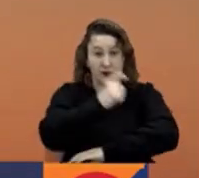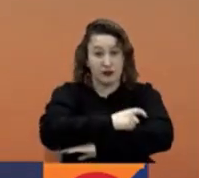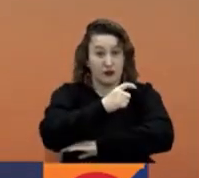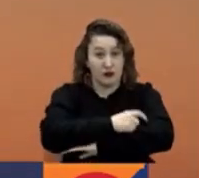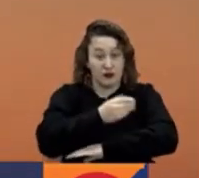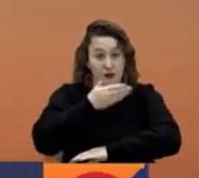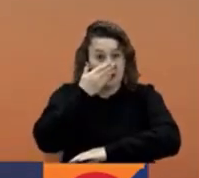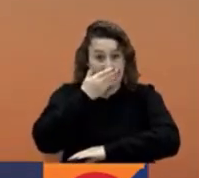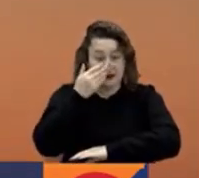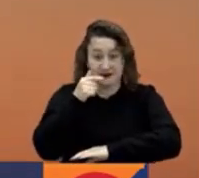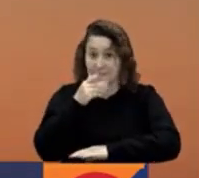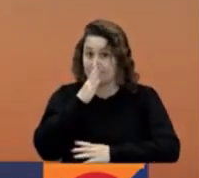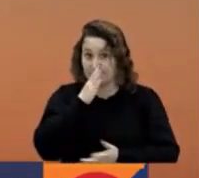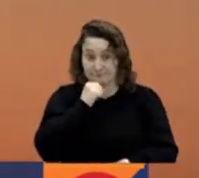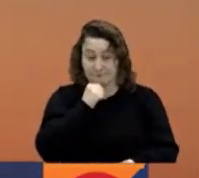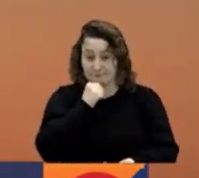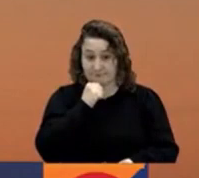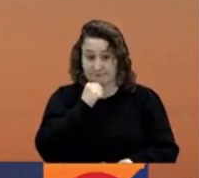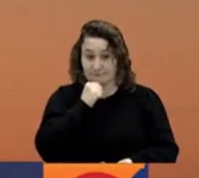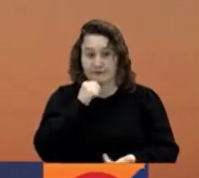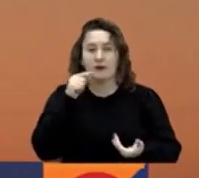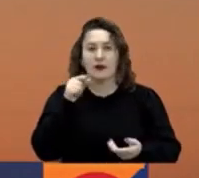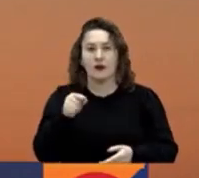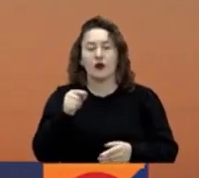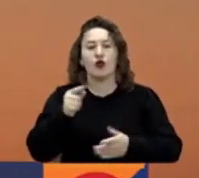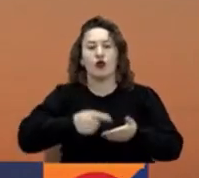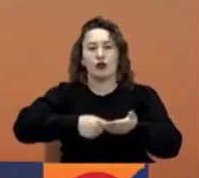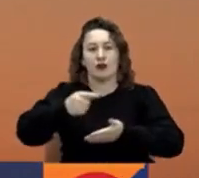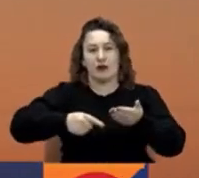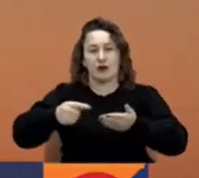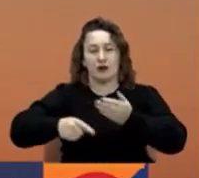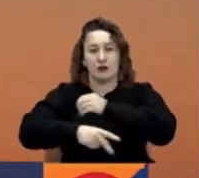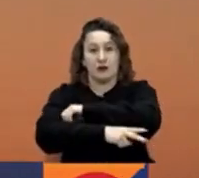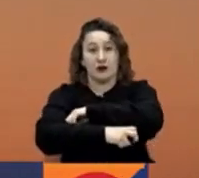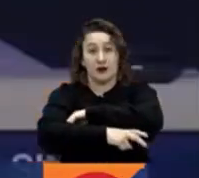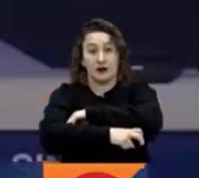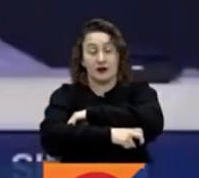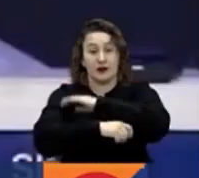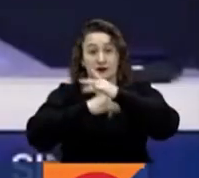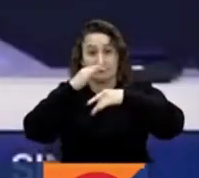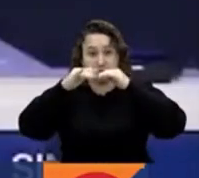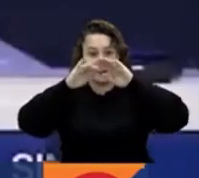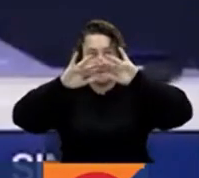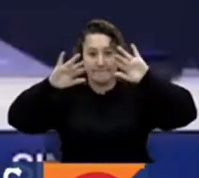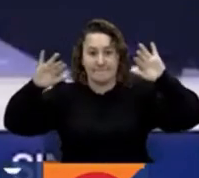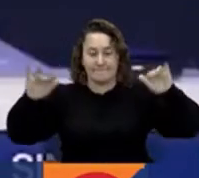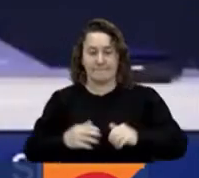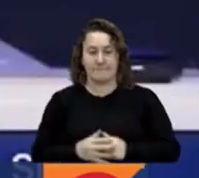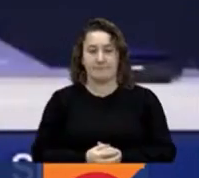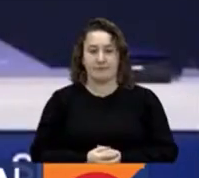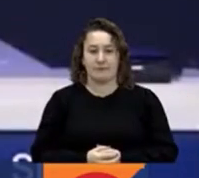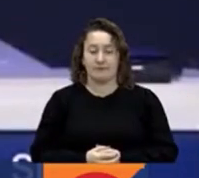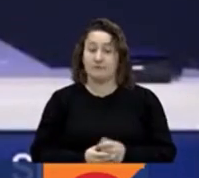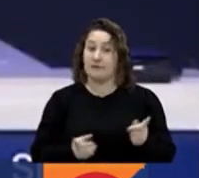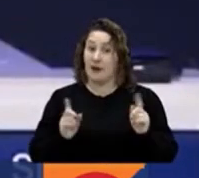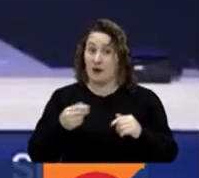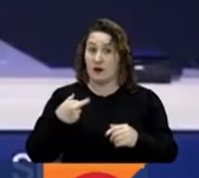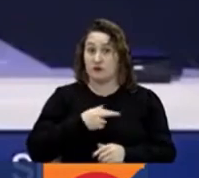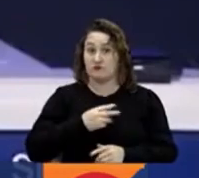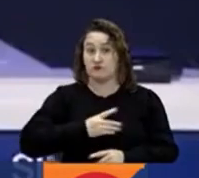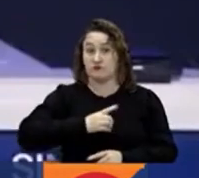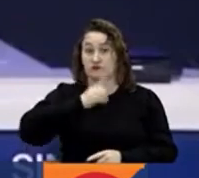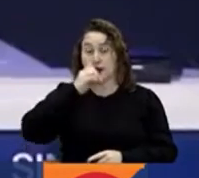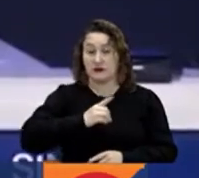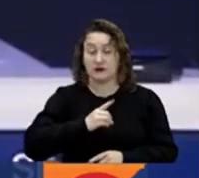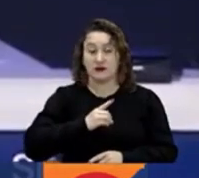país, asimismo de no otorgar contratos de minería de carbón a cielo abierto. Decidimos también que no vamos a